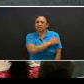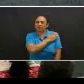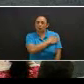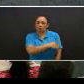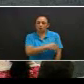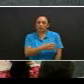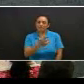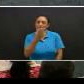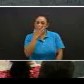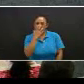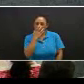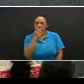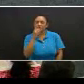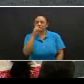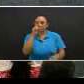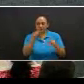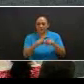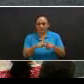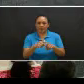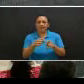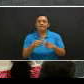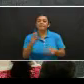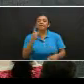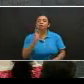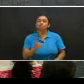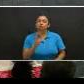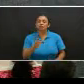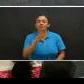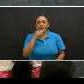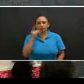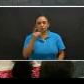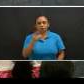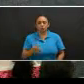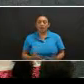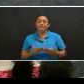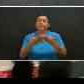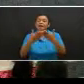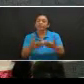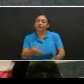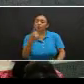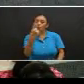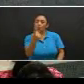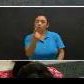también. Pero siempre Dios me ha dado una oportunidad.